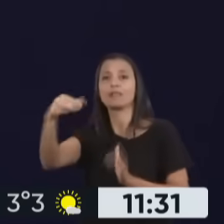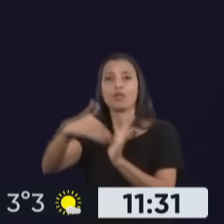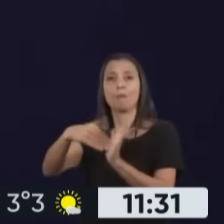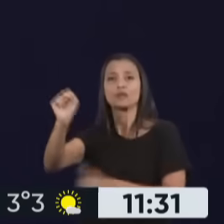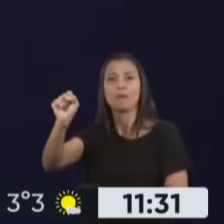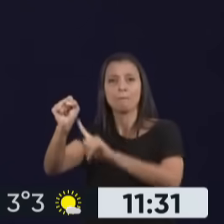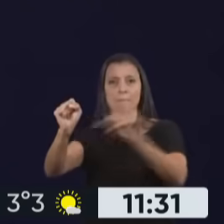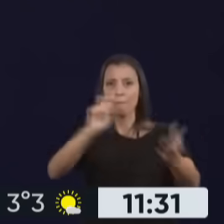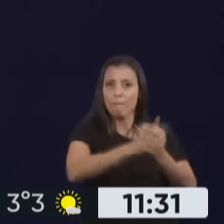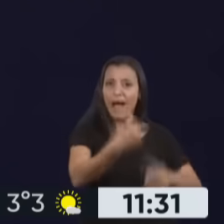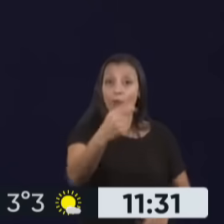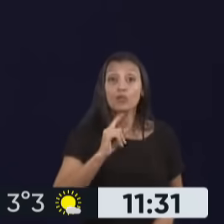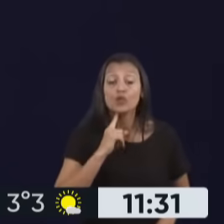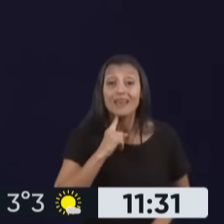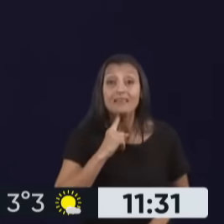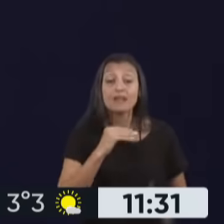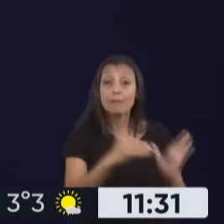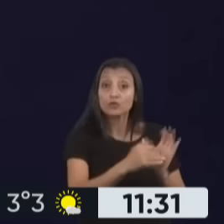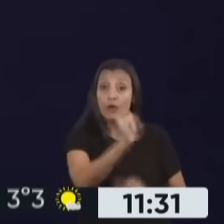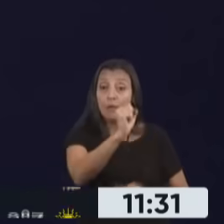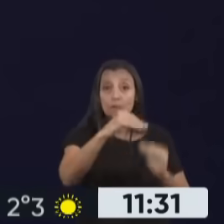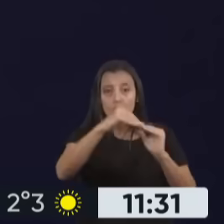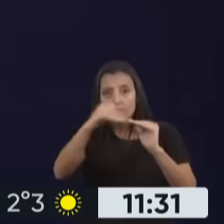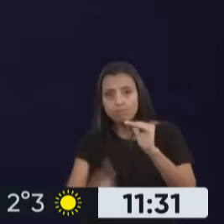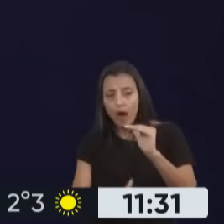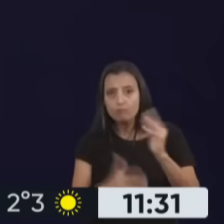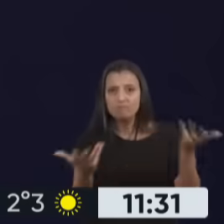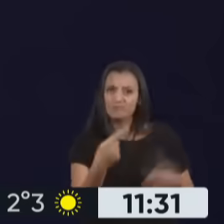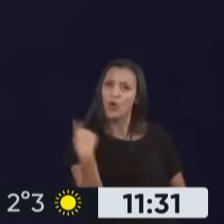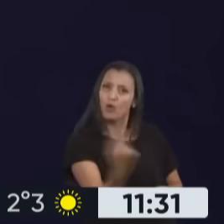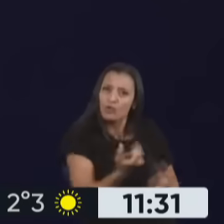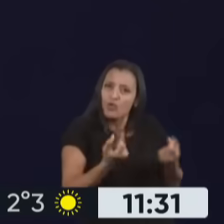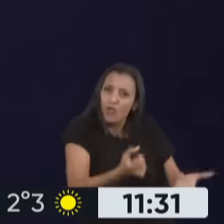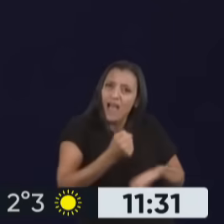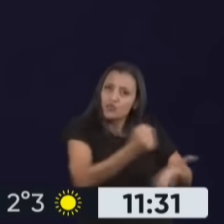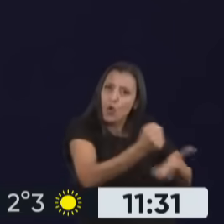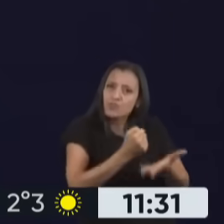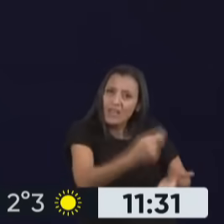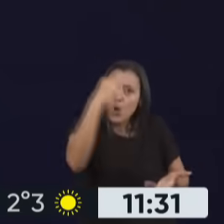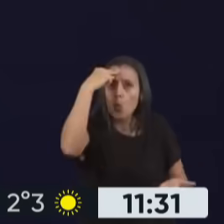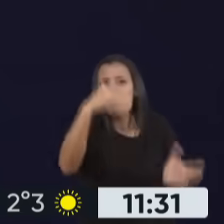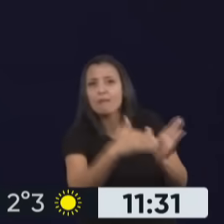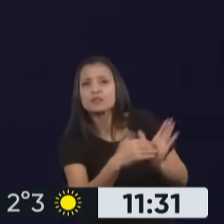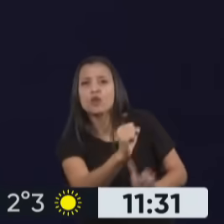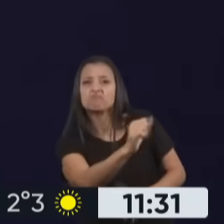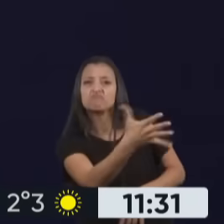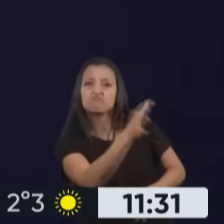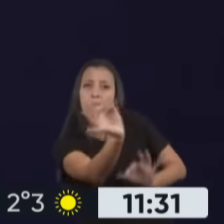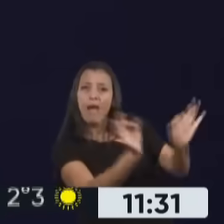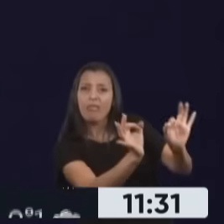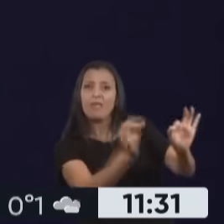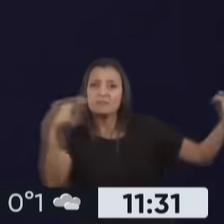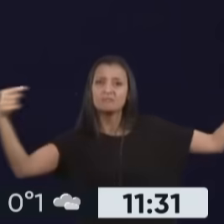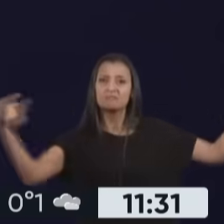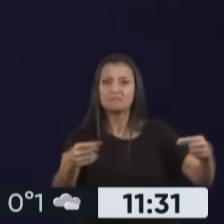públicos y pagó 13 millones de pesos. Es decir, los argentinos subsidiamos casi 9 millones de pesos cuando no